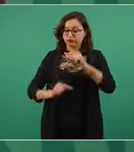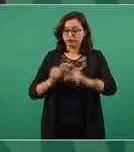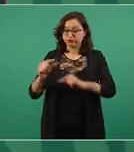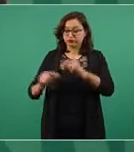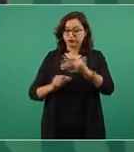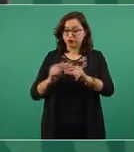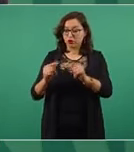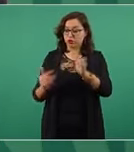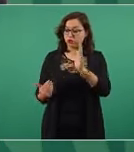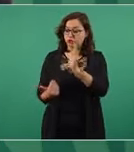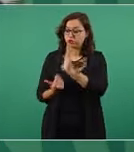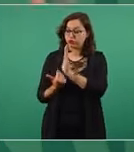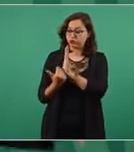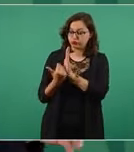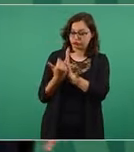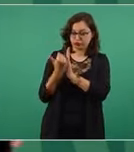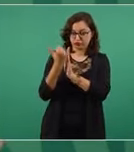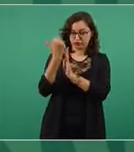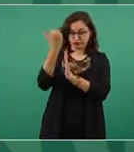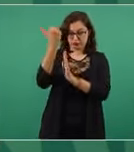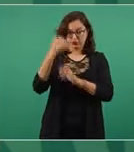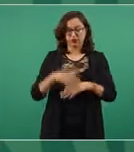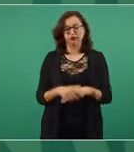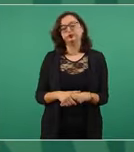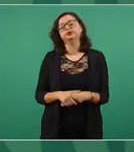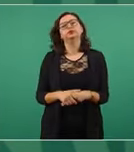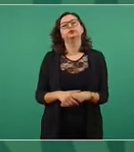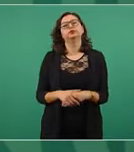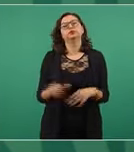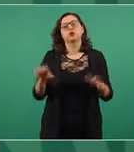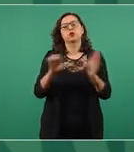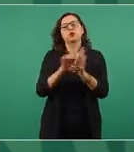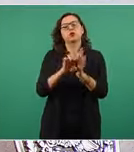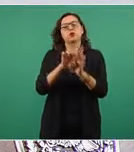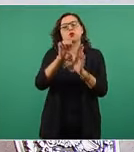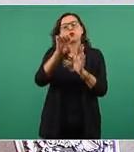Imaginen que la sociedad mexicana